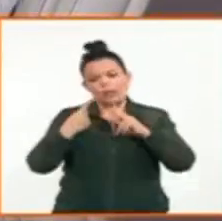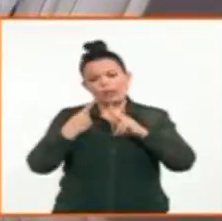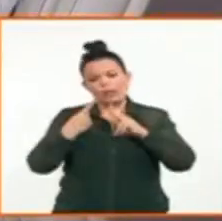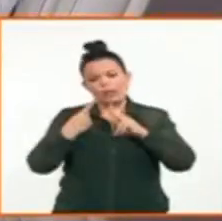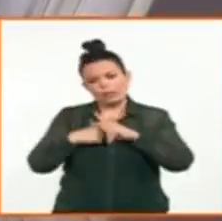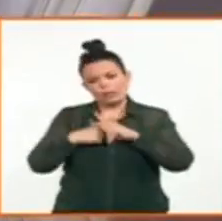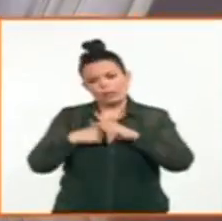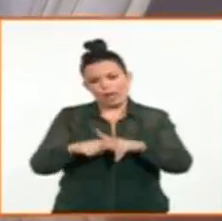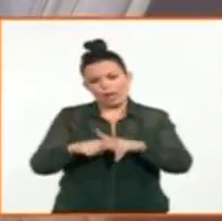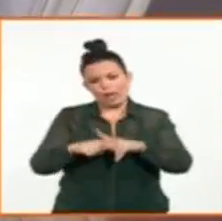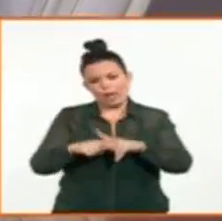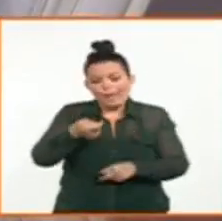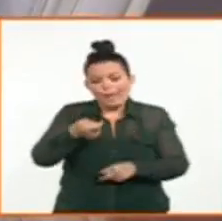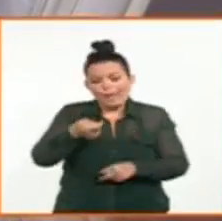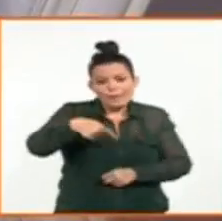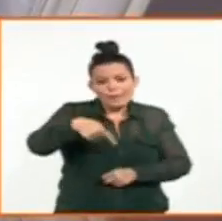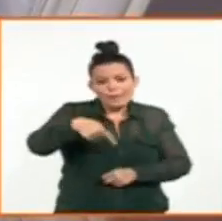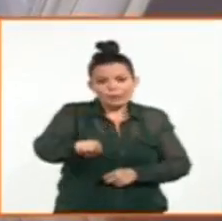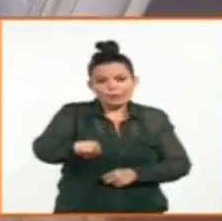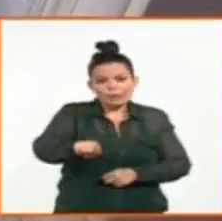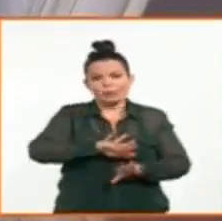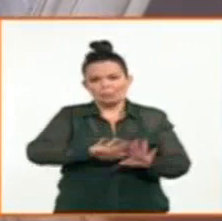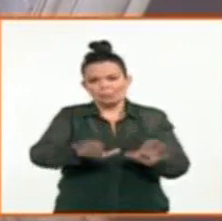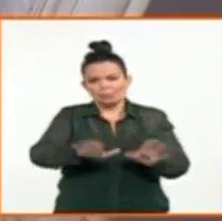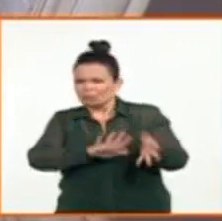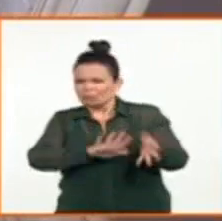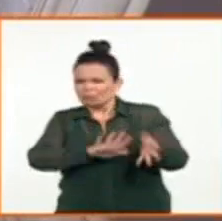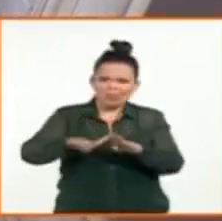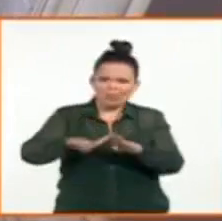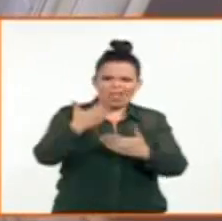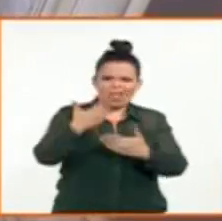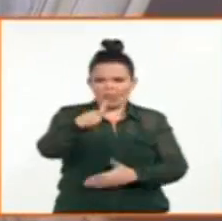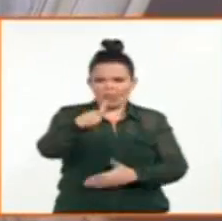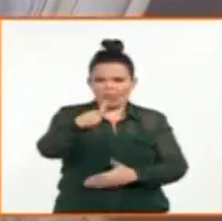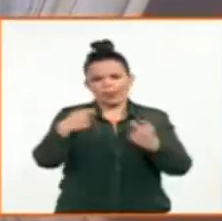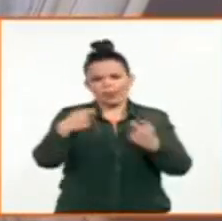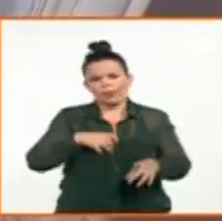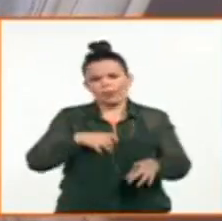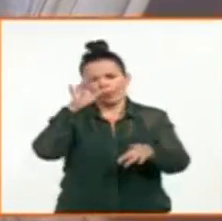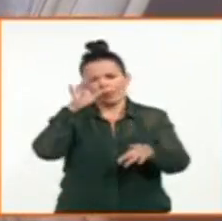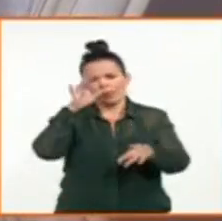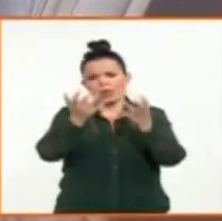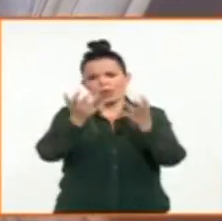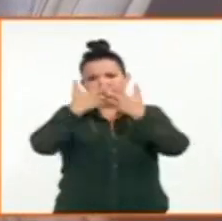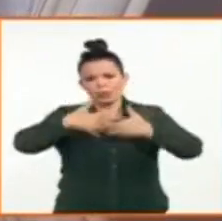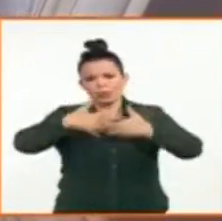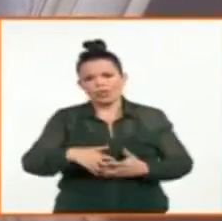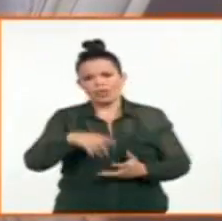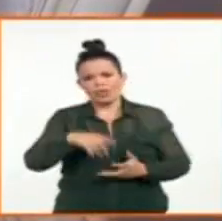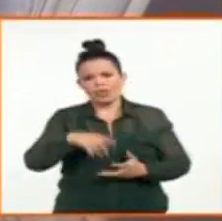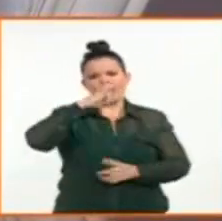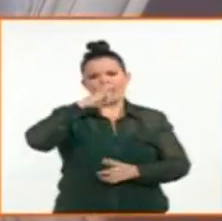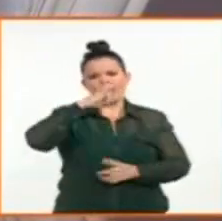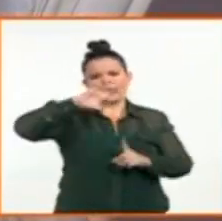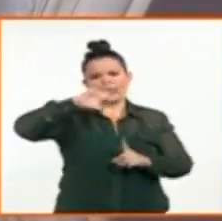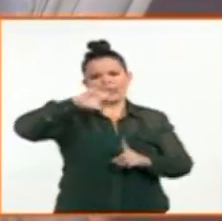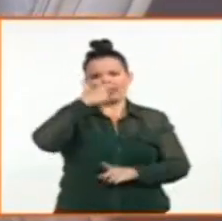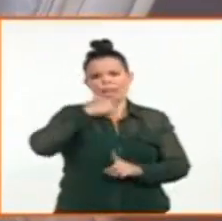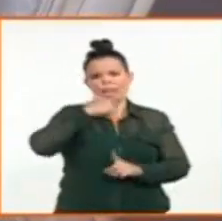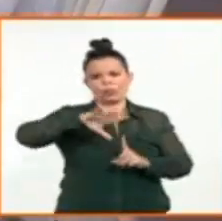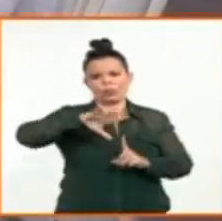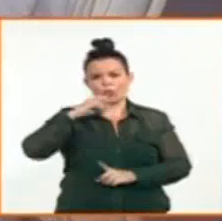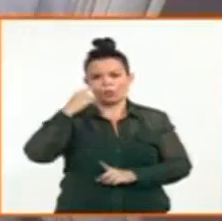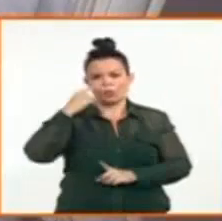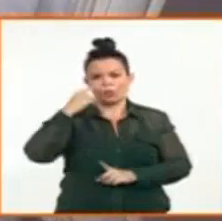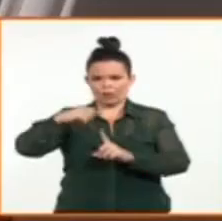sea, en estos primeros 10 días de este mes deben estar produciendo nitrato amonio, que es fertilizante fundamentalmente para caña y fundamentalmente para agricultura. En